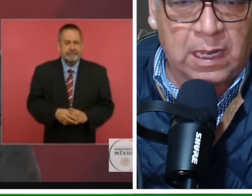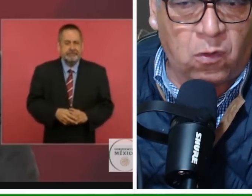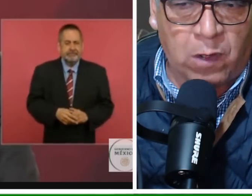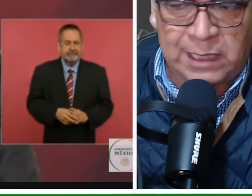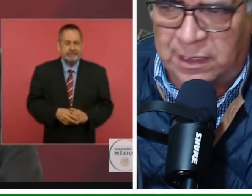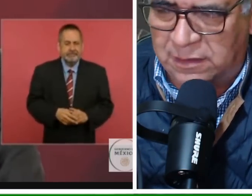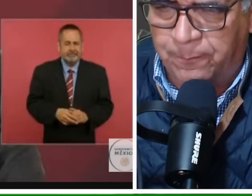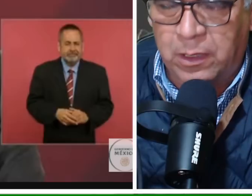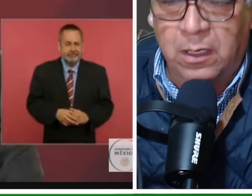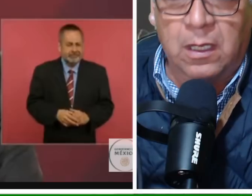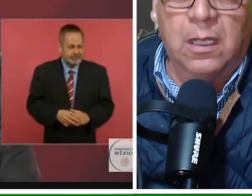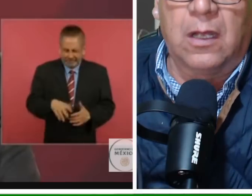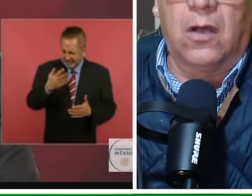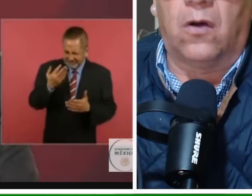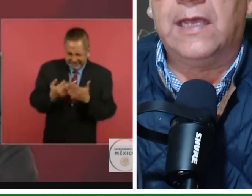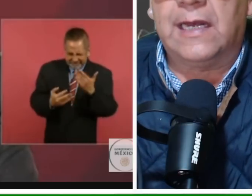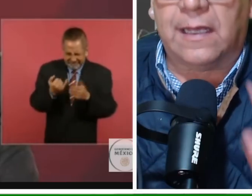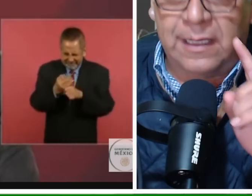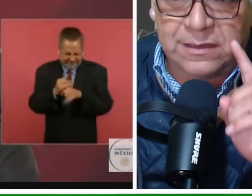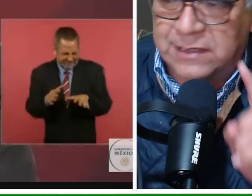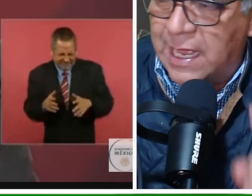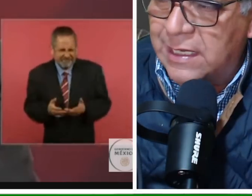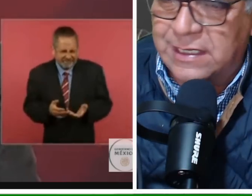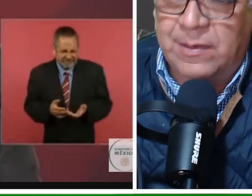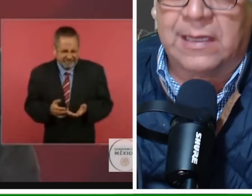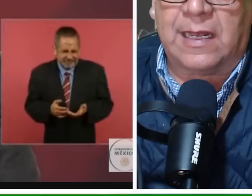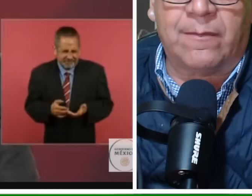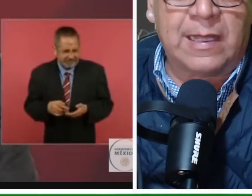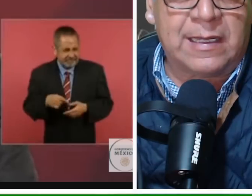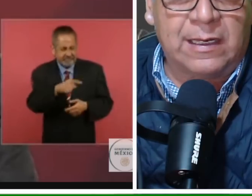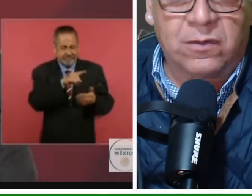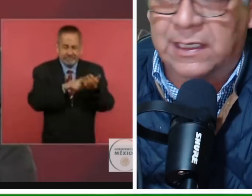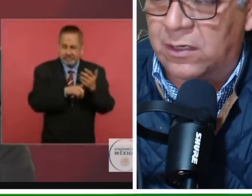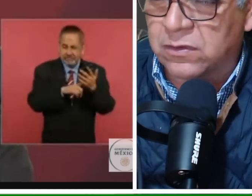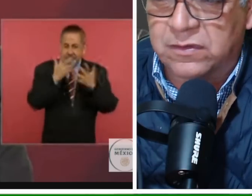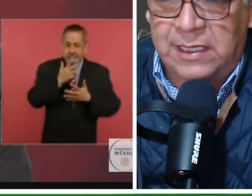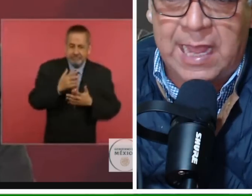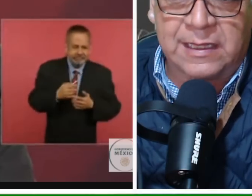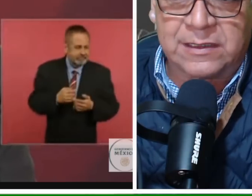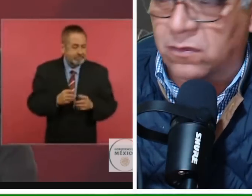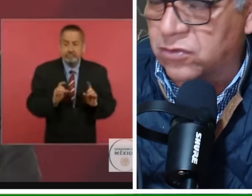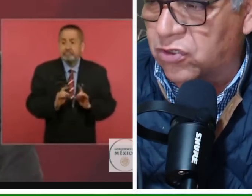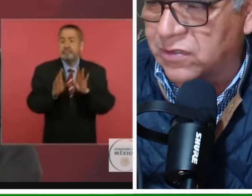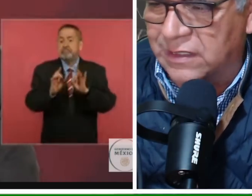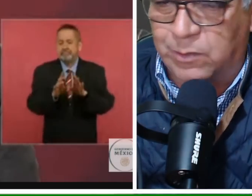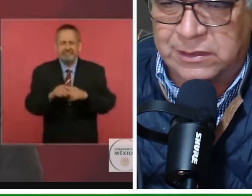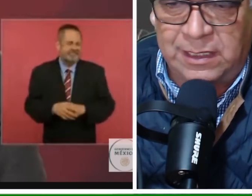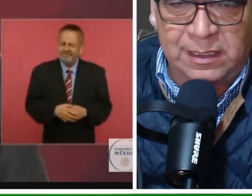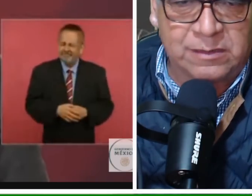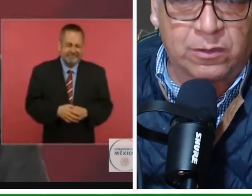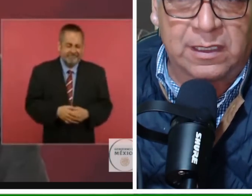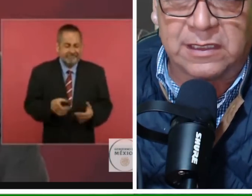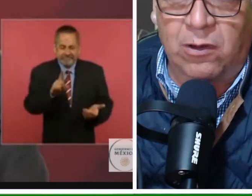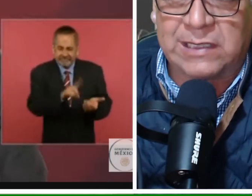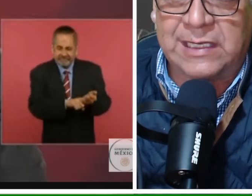censura como antes. Hoy en las redes sociales le mientan la madre, cosa que no sucedía antes con los otros